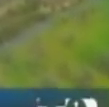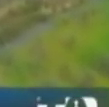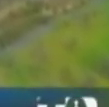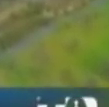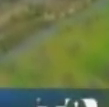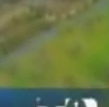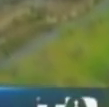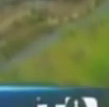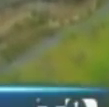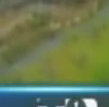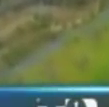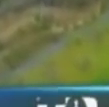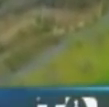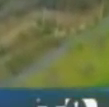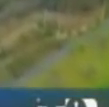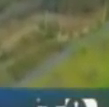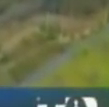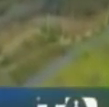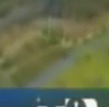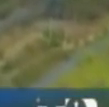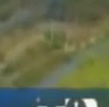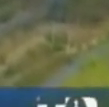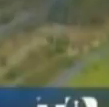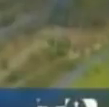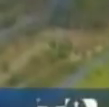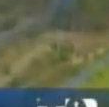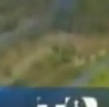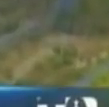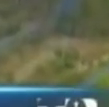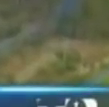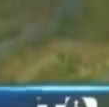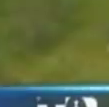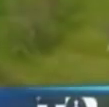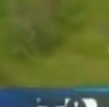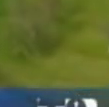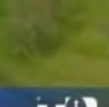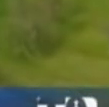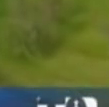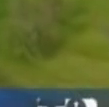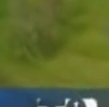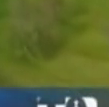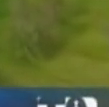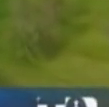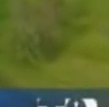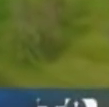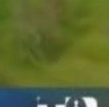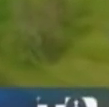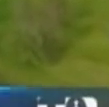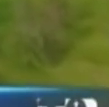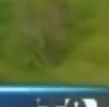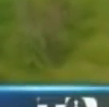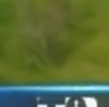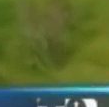espacio de 57 hectáreas. Aquí podemos encontrar espacios deportivos, miradores naturales, pistas para motocross, bicicross